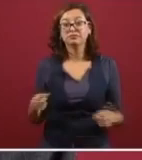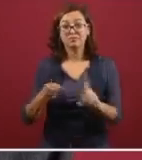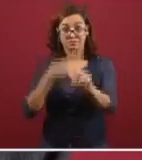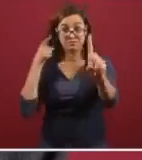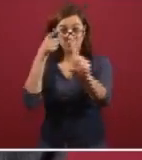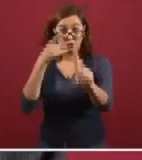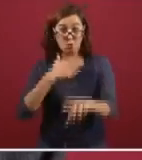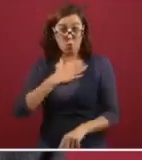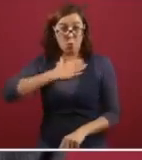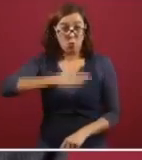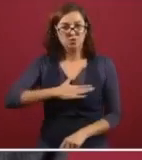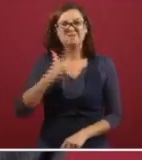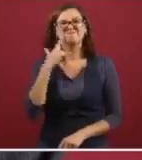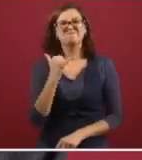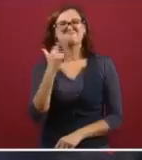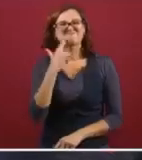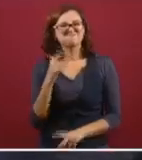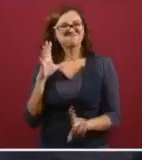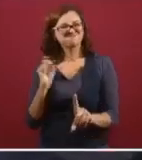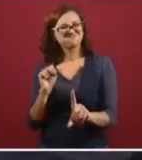justa,